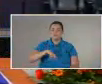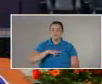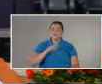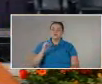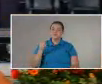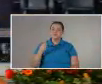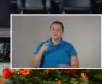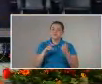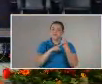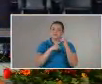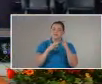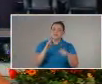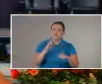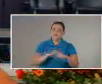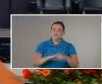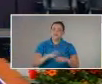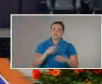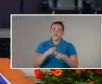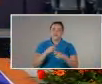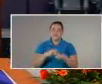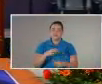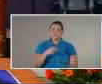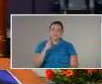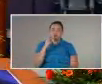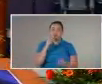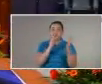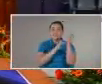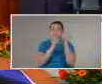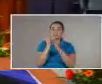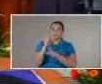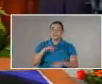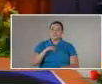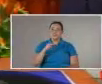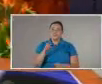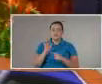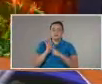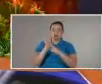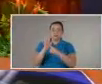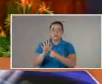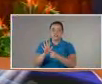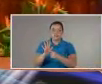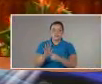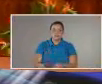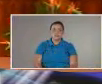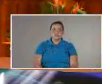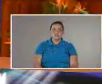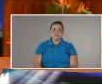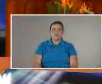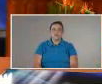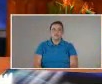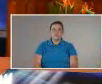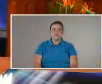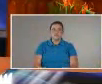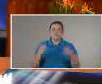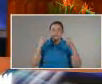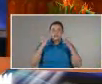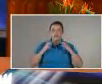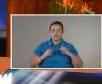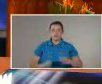la situación más difícil, Jesús estuviera ahí presente, pero en una presencia manifiesta, en un cuerpo